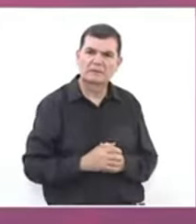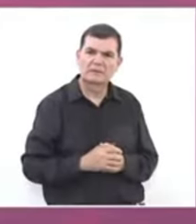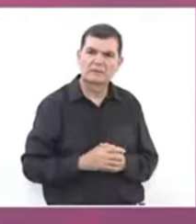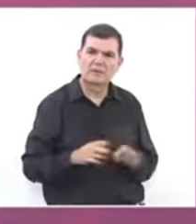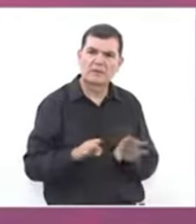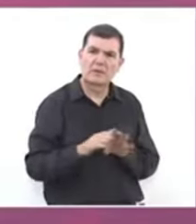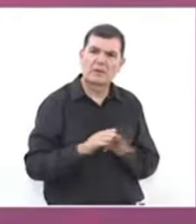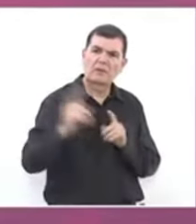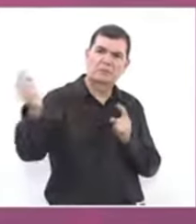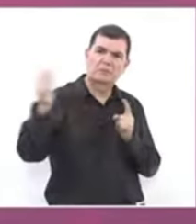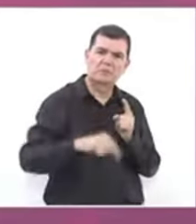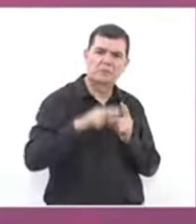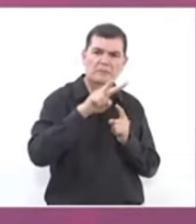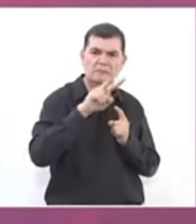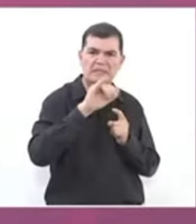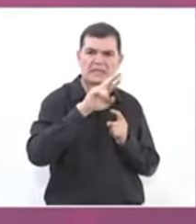virreyes.